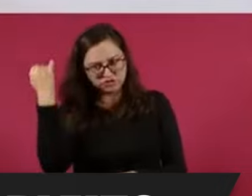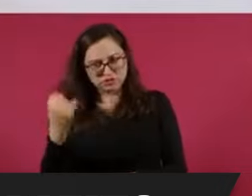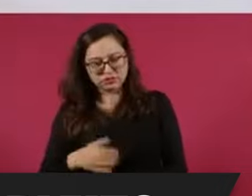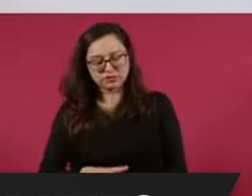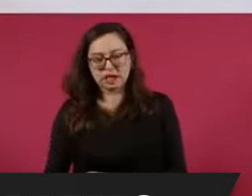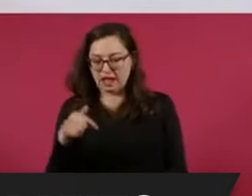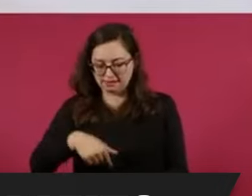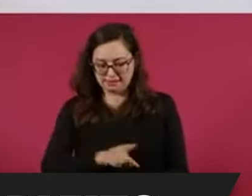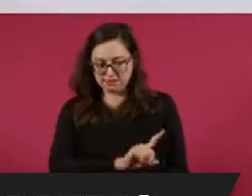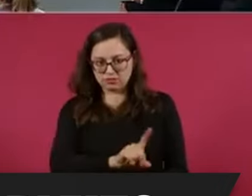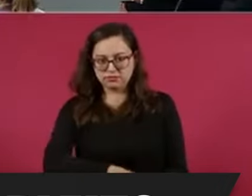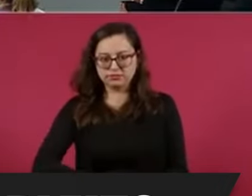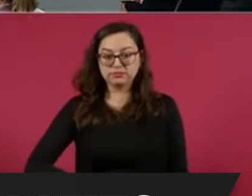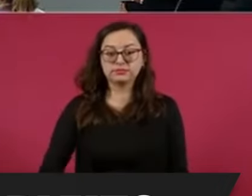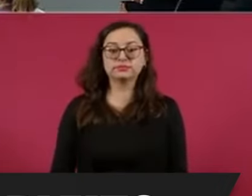aquí no,